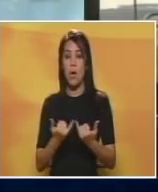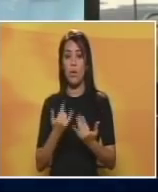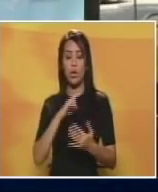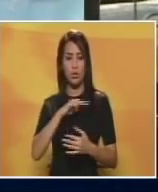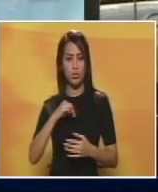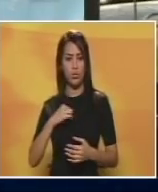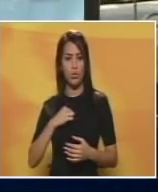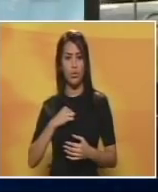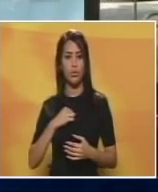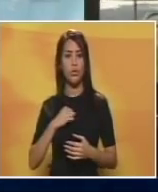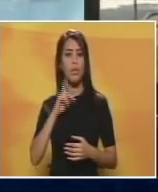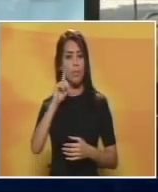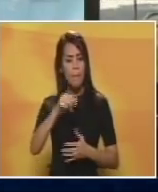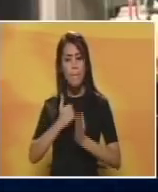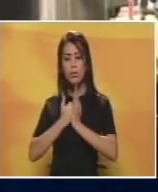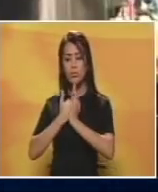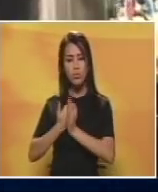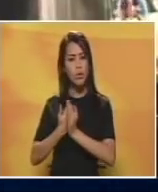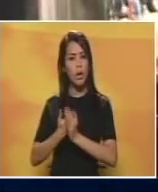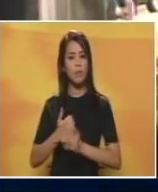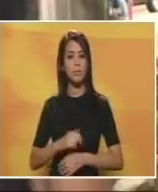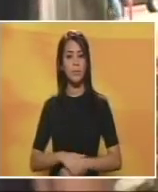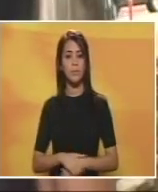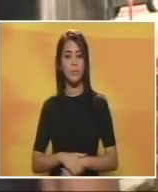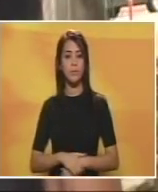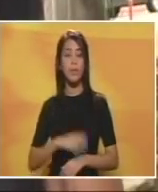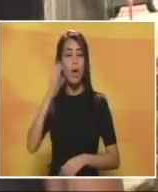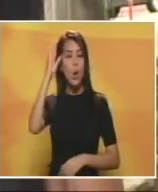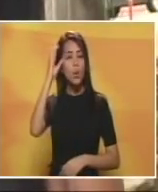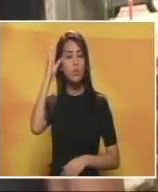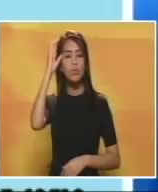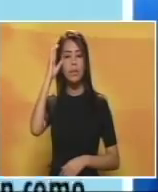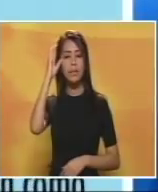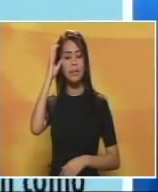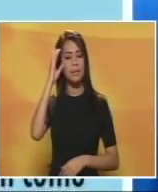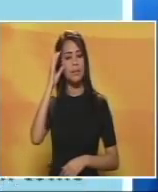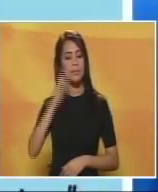nosotros debemos devolverles el favor. Debemos concientizarnos y